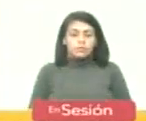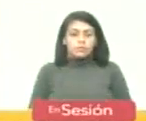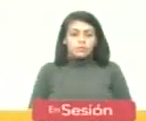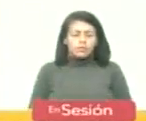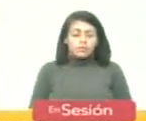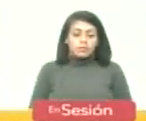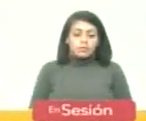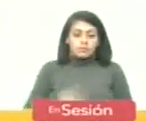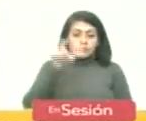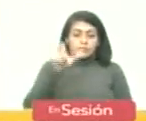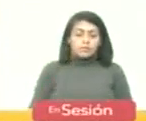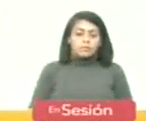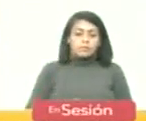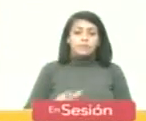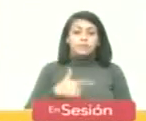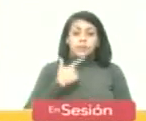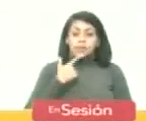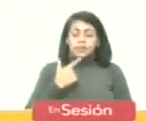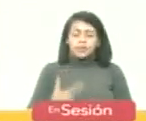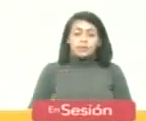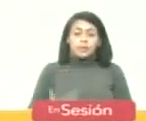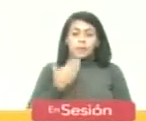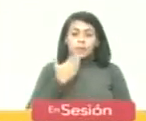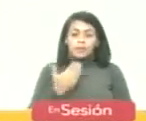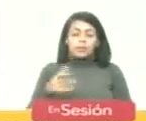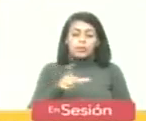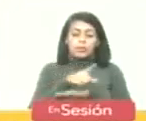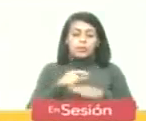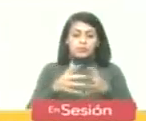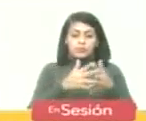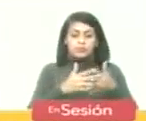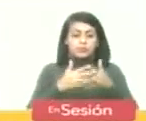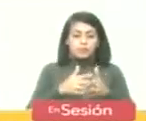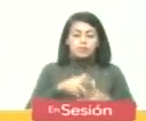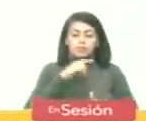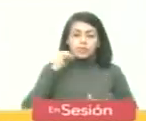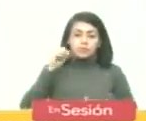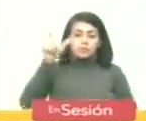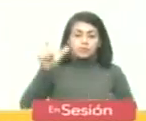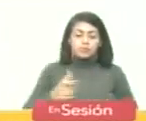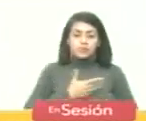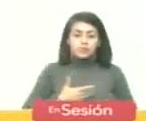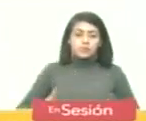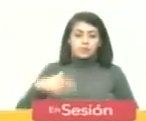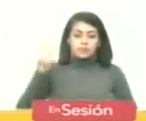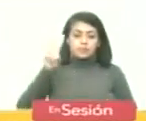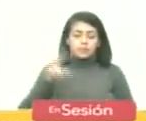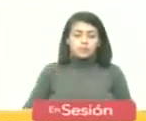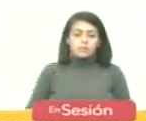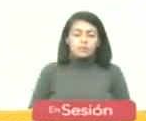de una persona que se atreve a pedirle al gobierno de Estados Unidos que asesine al presidente de Venezuela.